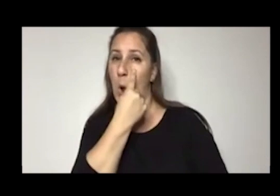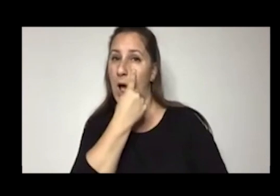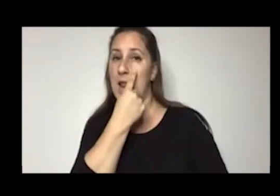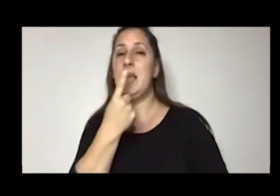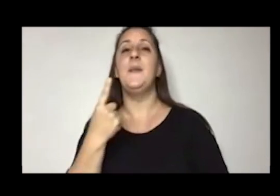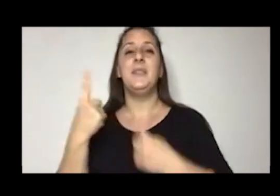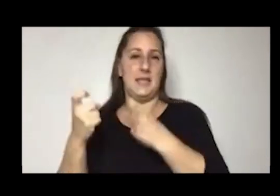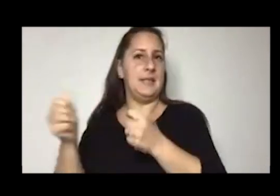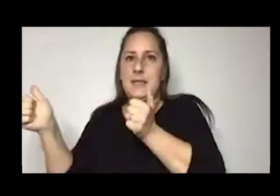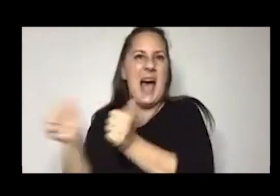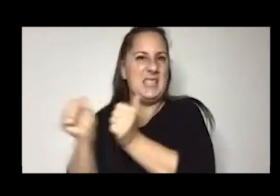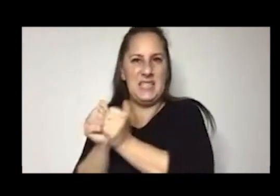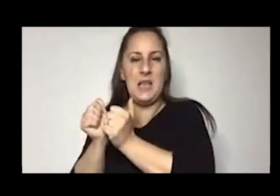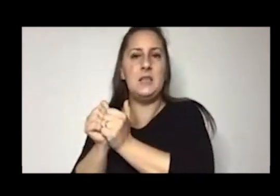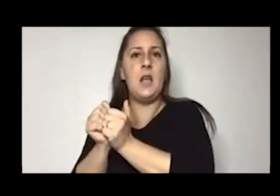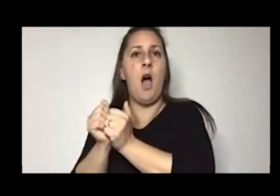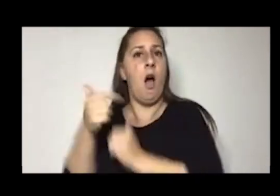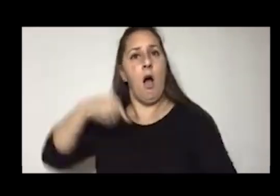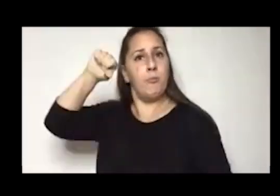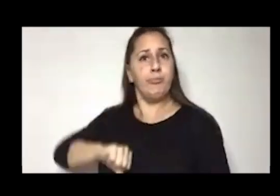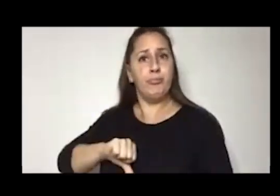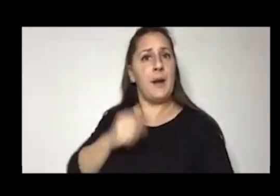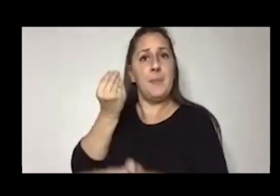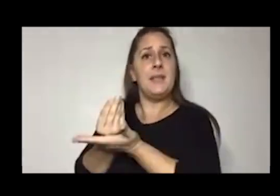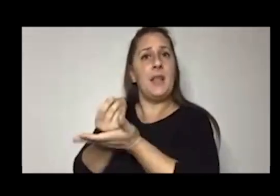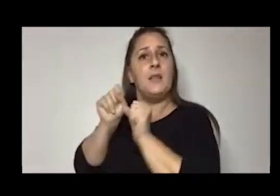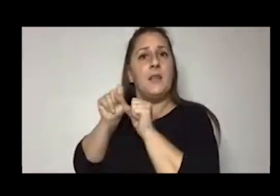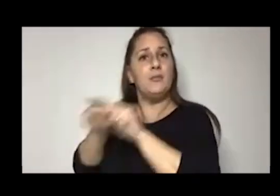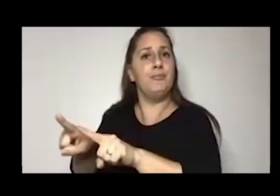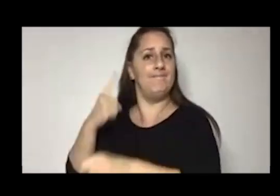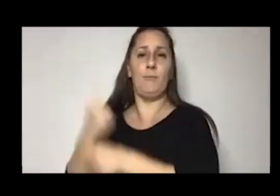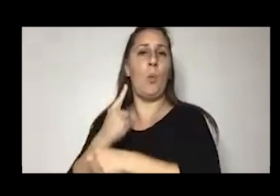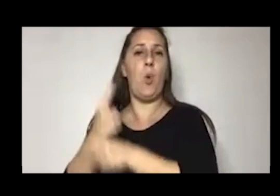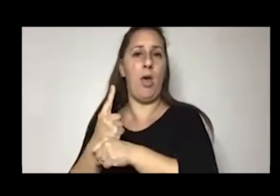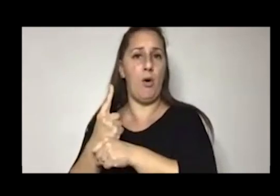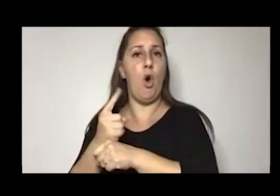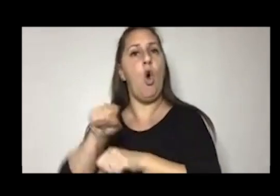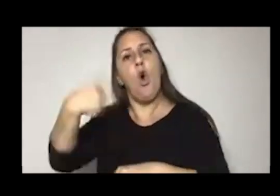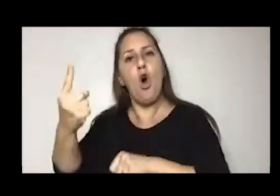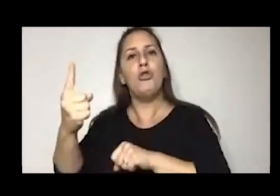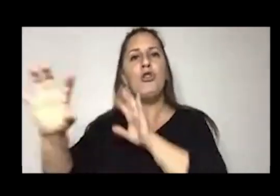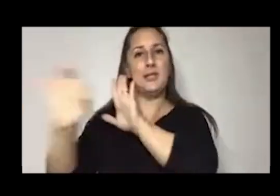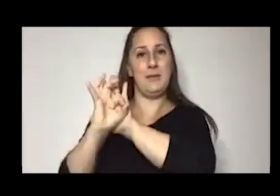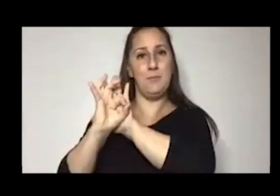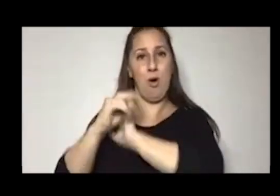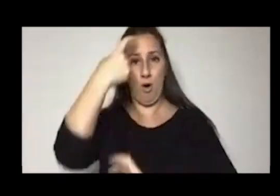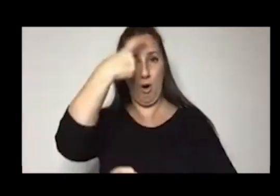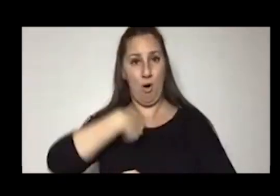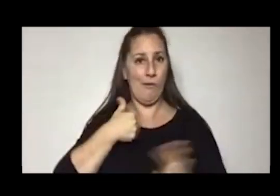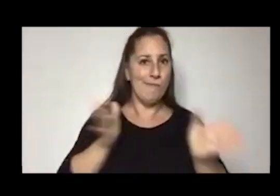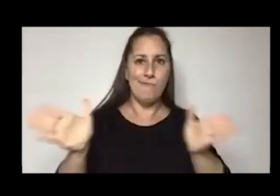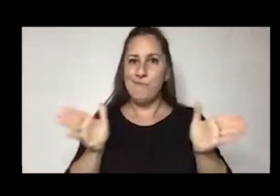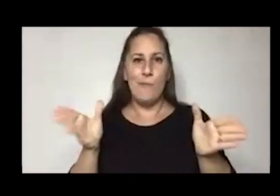tiempo, ya no me permite sacar otro símbolo. En esos casos, ¿cómo puede actuar